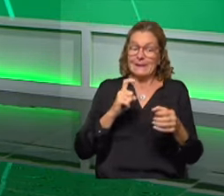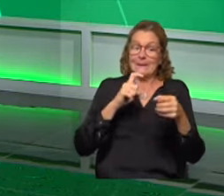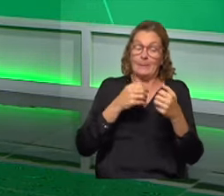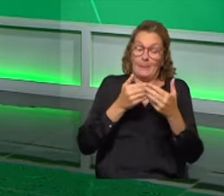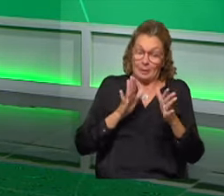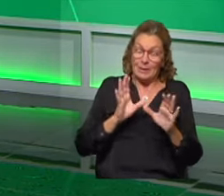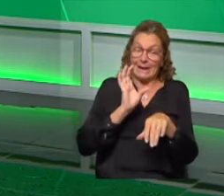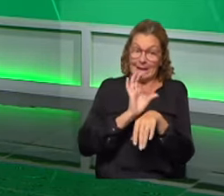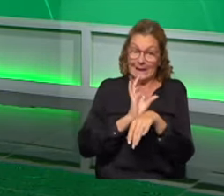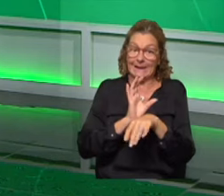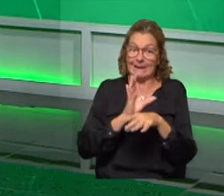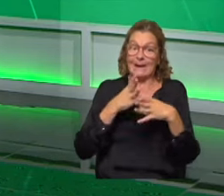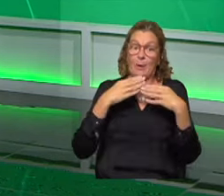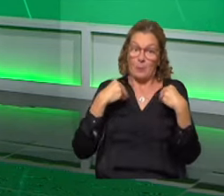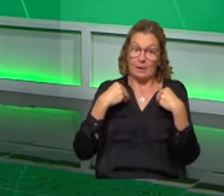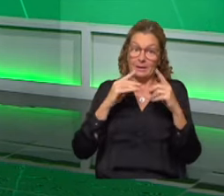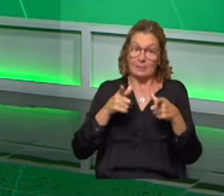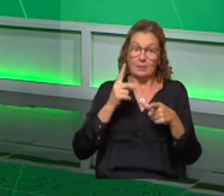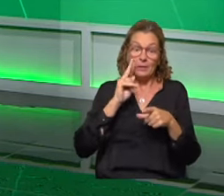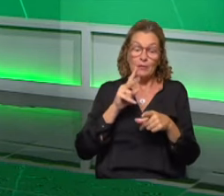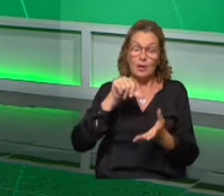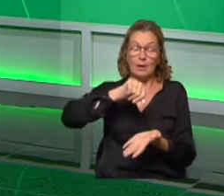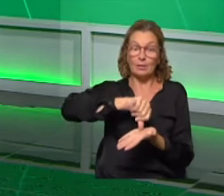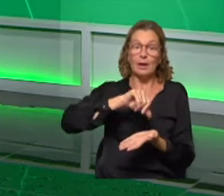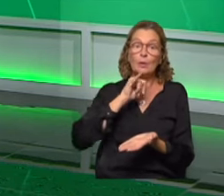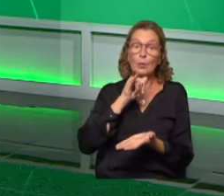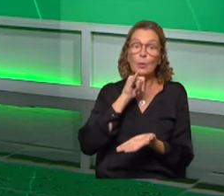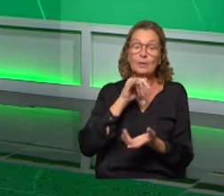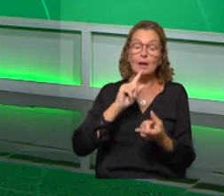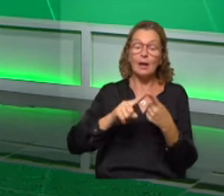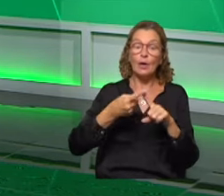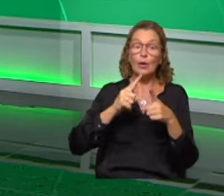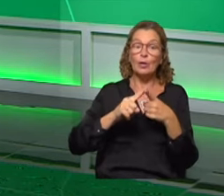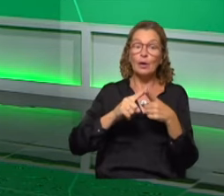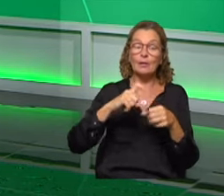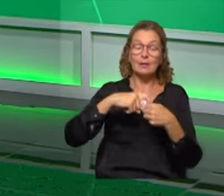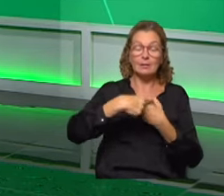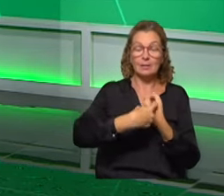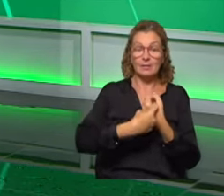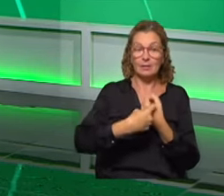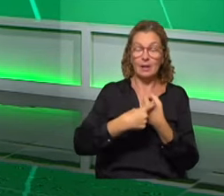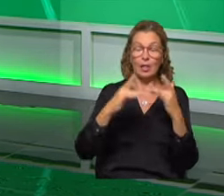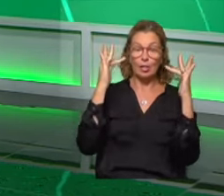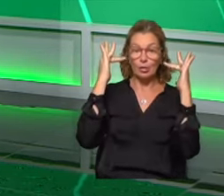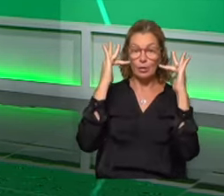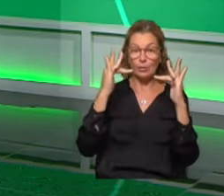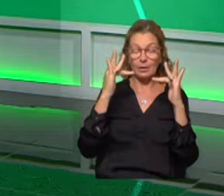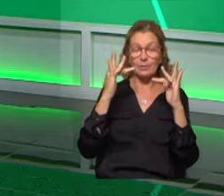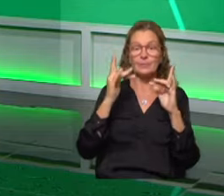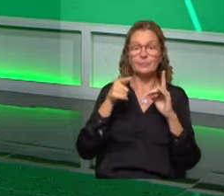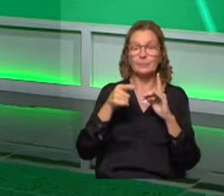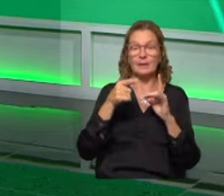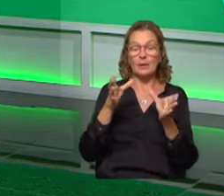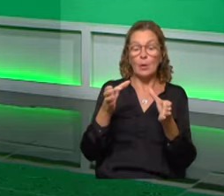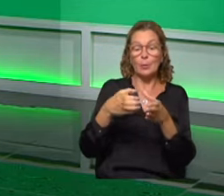que es algo que se constató, se vio claramente en la ciudad. Y les cuento que la coordinadora de sindicatos de la enseñanza, a propósito de